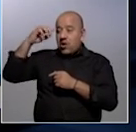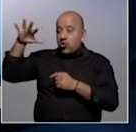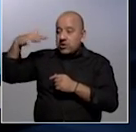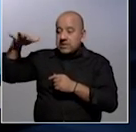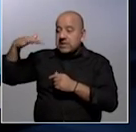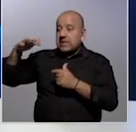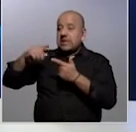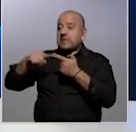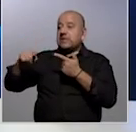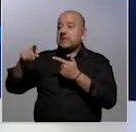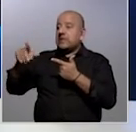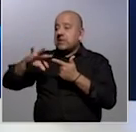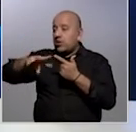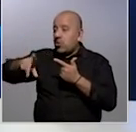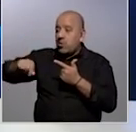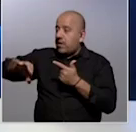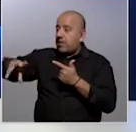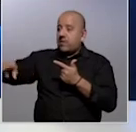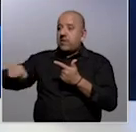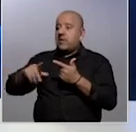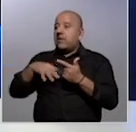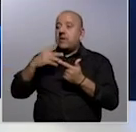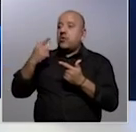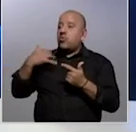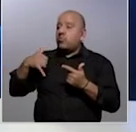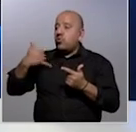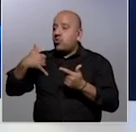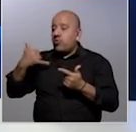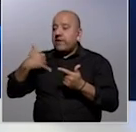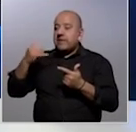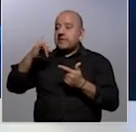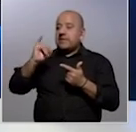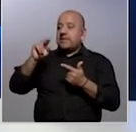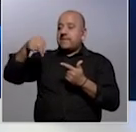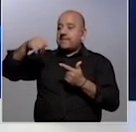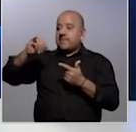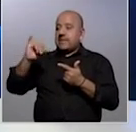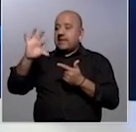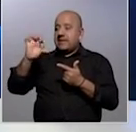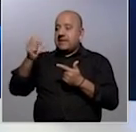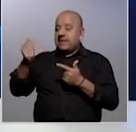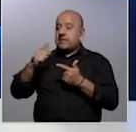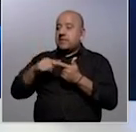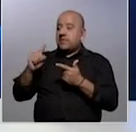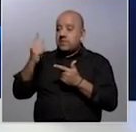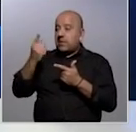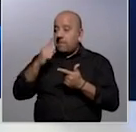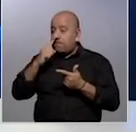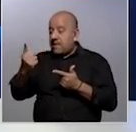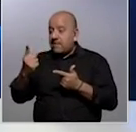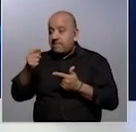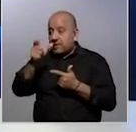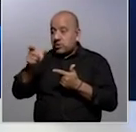todos los chicos que los chiquilines que pueden estar en el inicio estamos hablando en el primer caso de unas mil personas